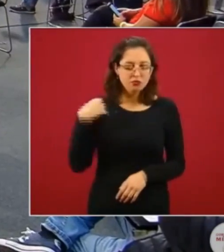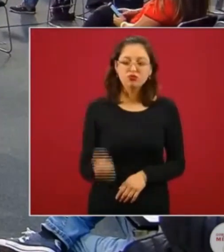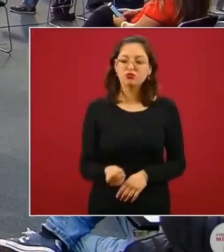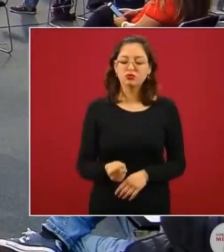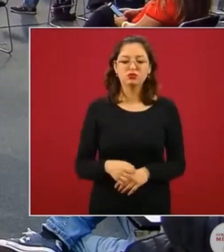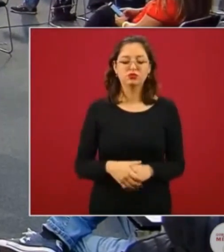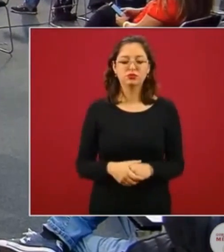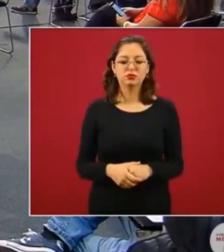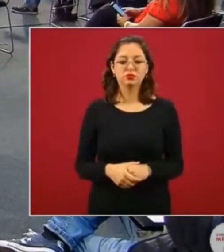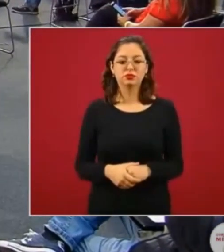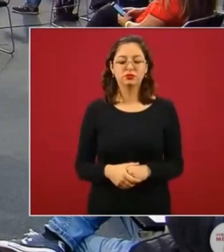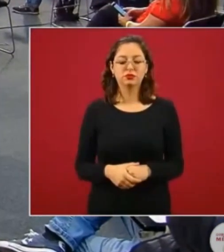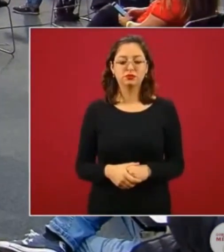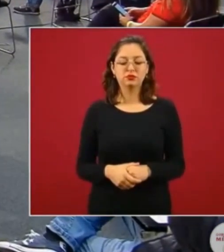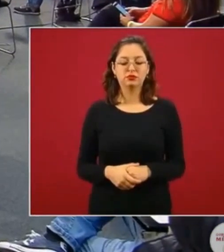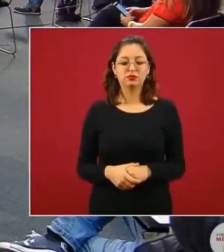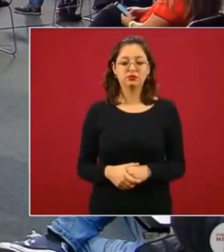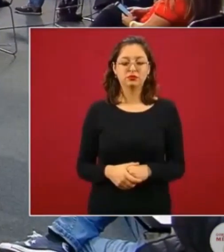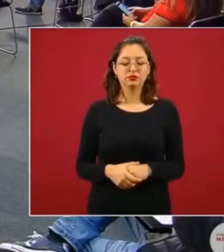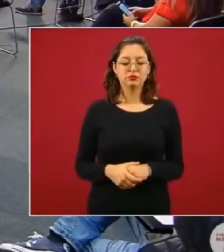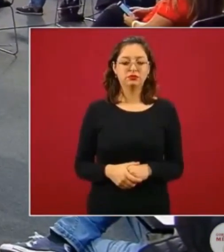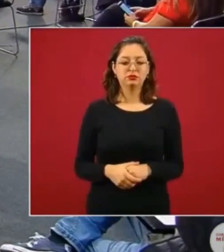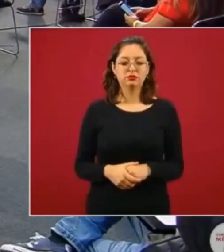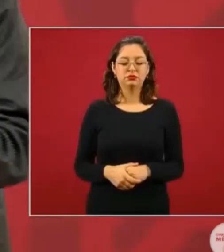Y todavía